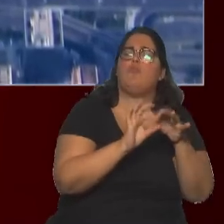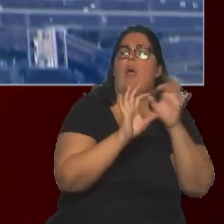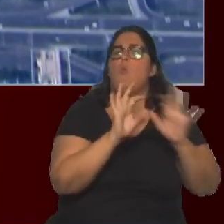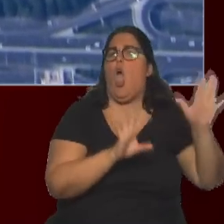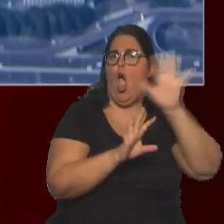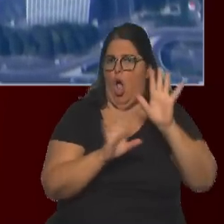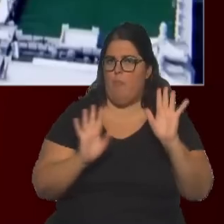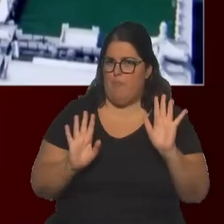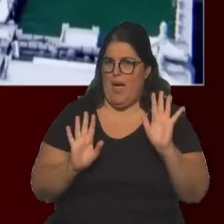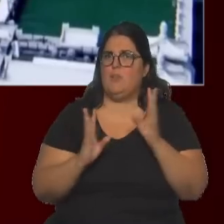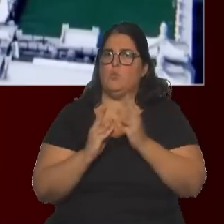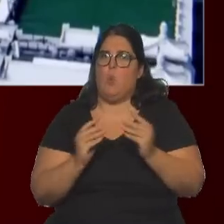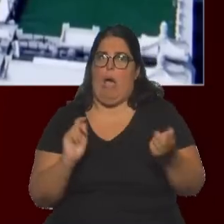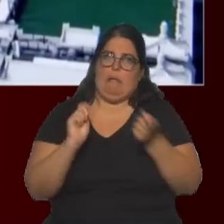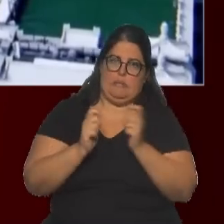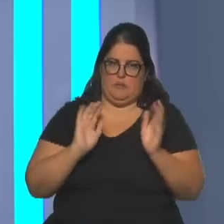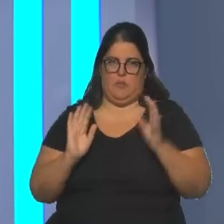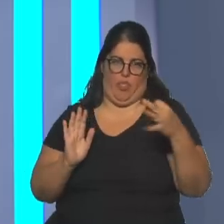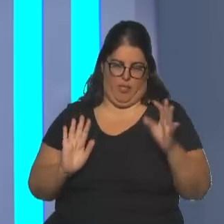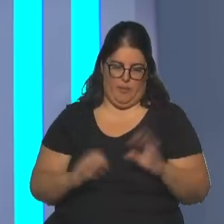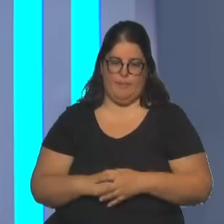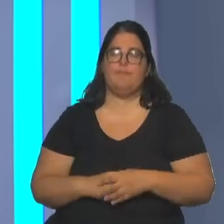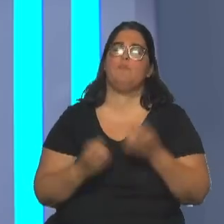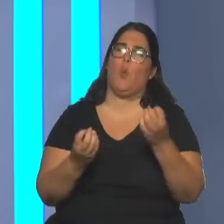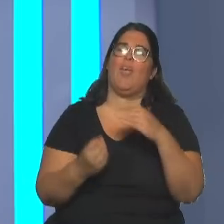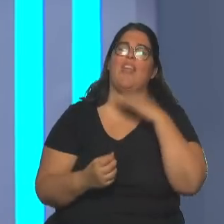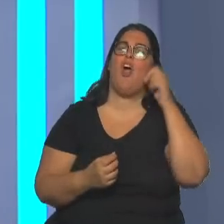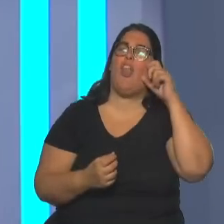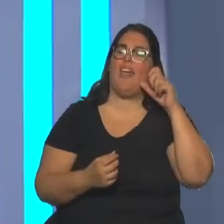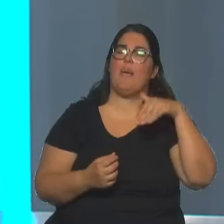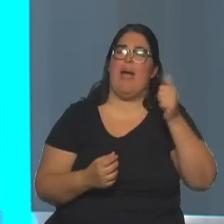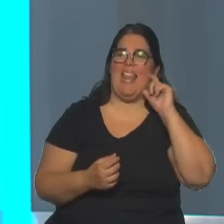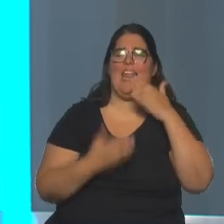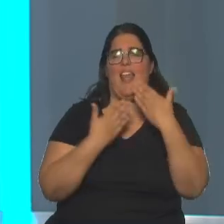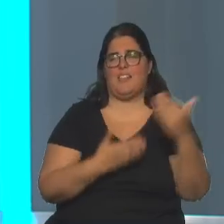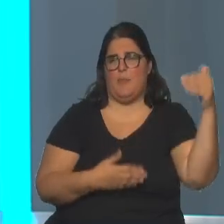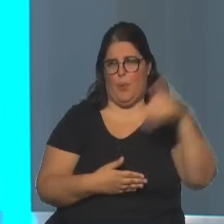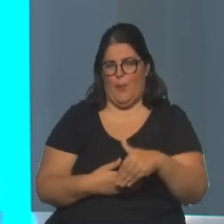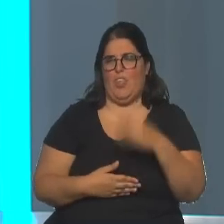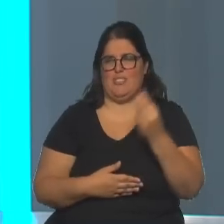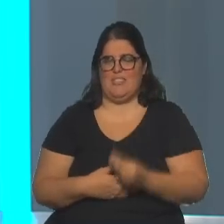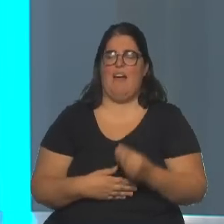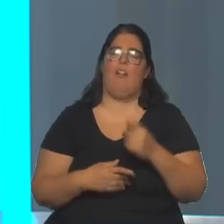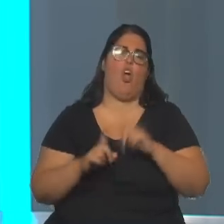la Unión Europea y los Estados Unidos. Bien, Jorge Malena, gracias por haber venido este sábado. Ha